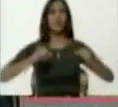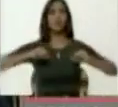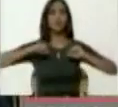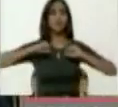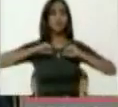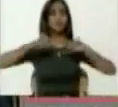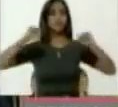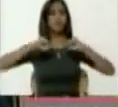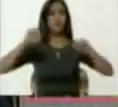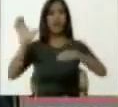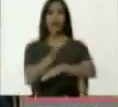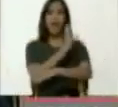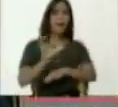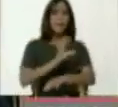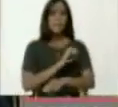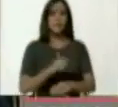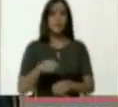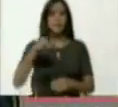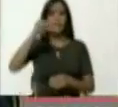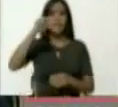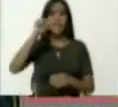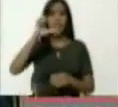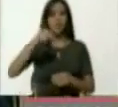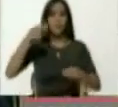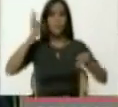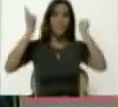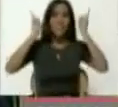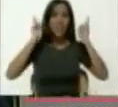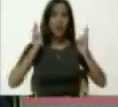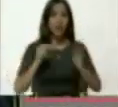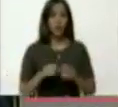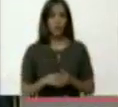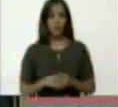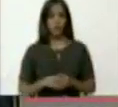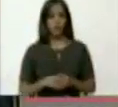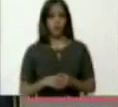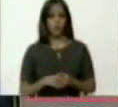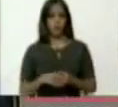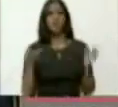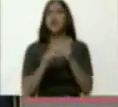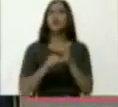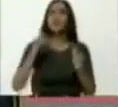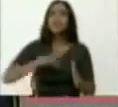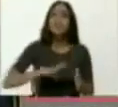Nacho, pendejo, Pelafustán. ¿Ah? ¿Dónde está